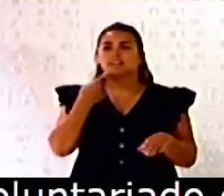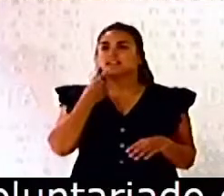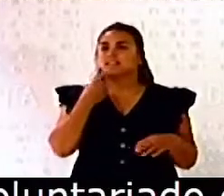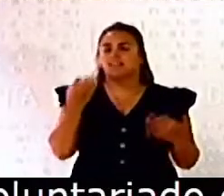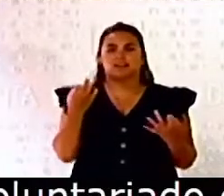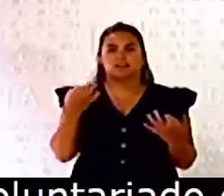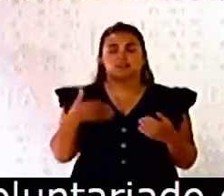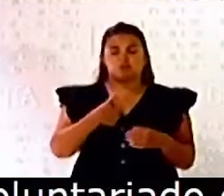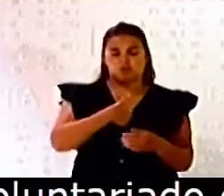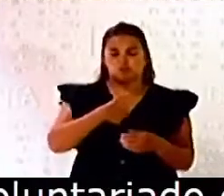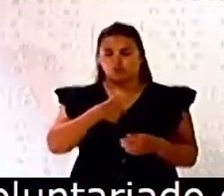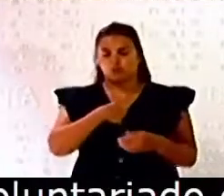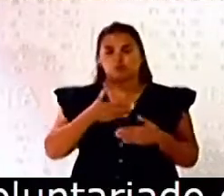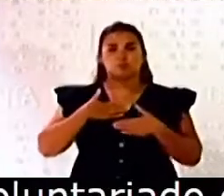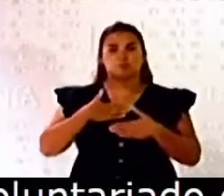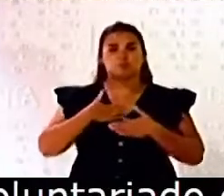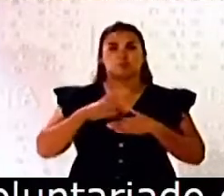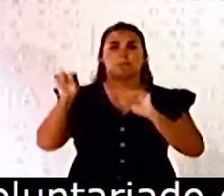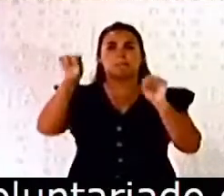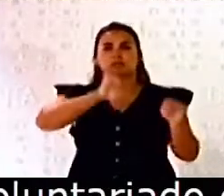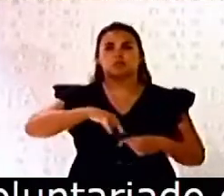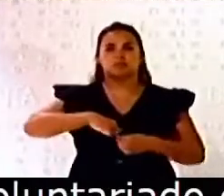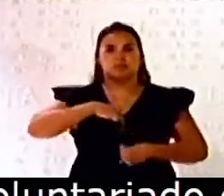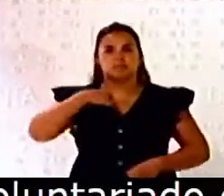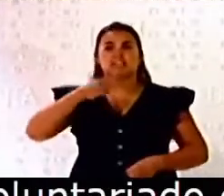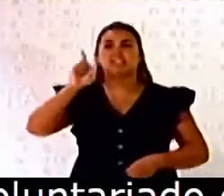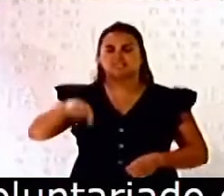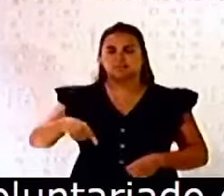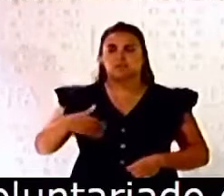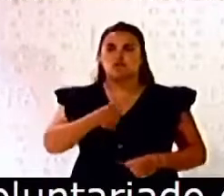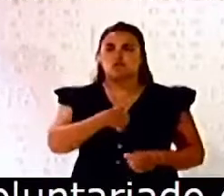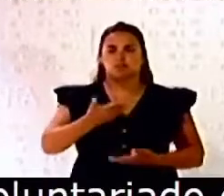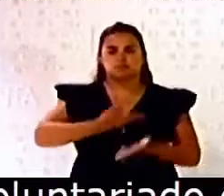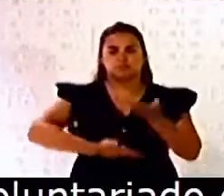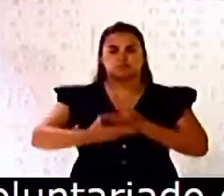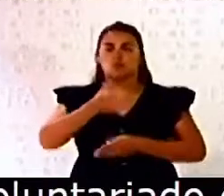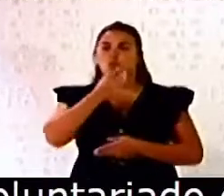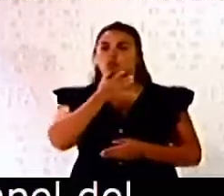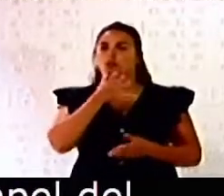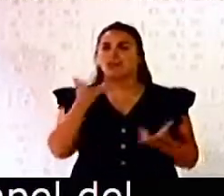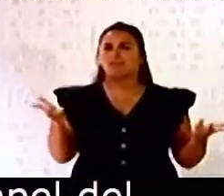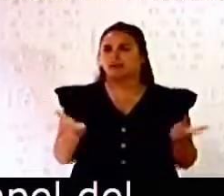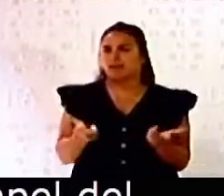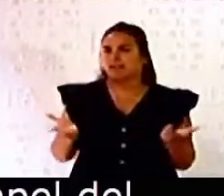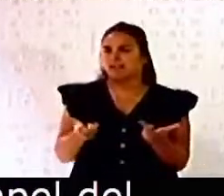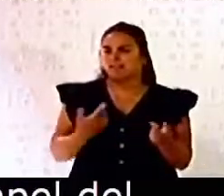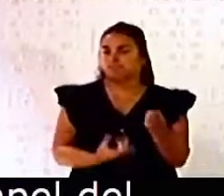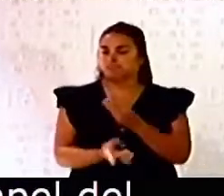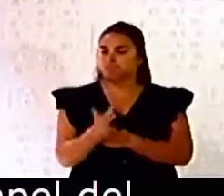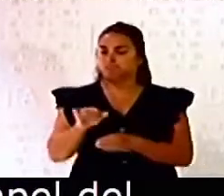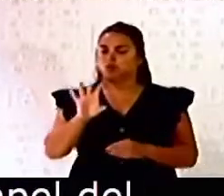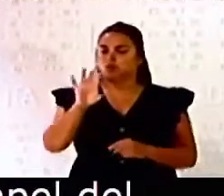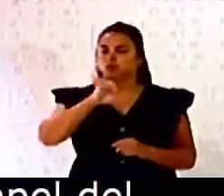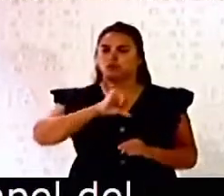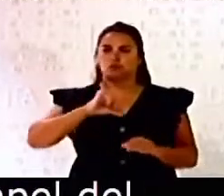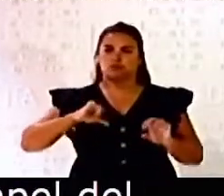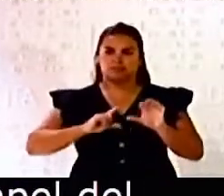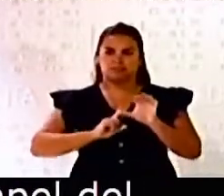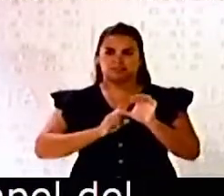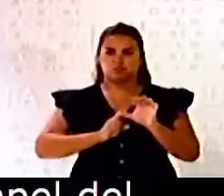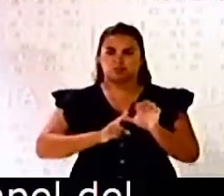papel del voluntariado de protección civil y su papel colaborador con las emergencias que se producen en nuestra comunidad